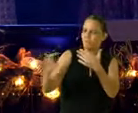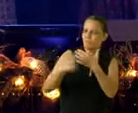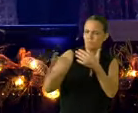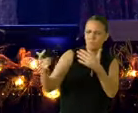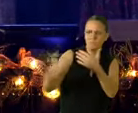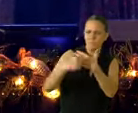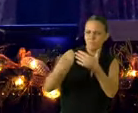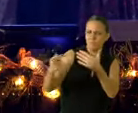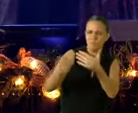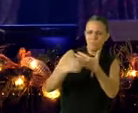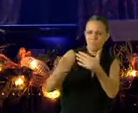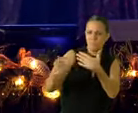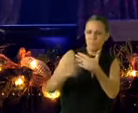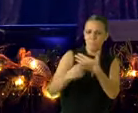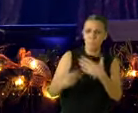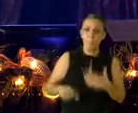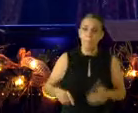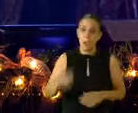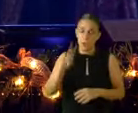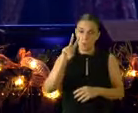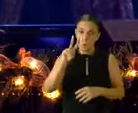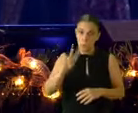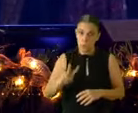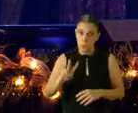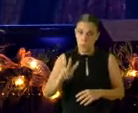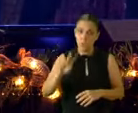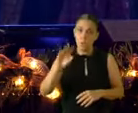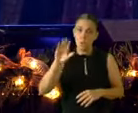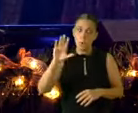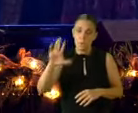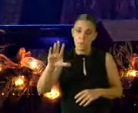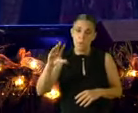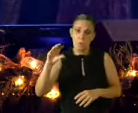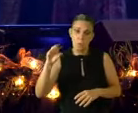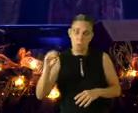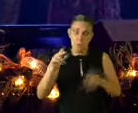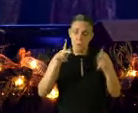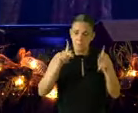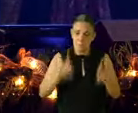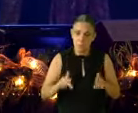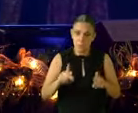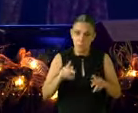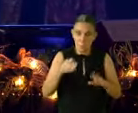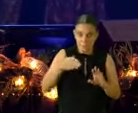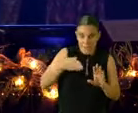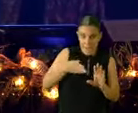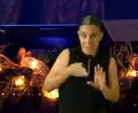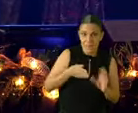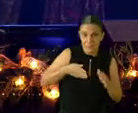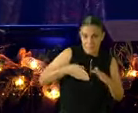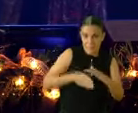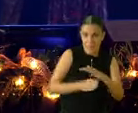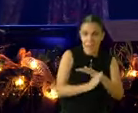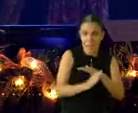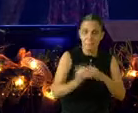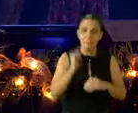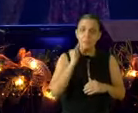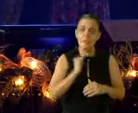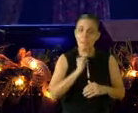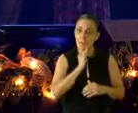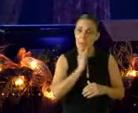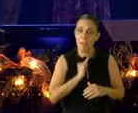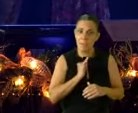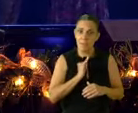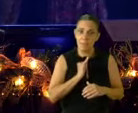personas a entrar en Israel. Israel estaba bloqueado completamente. Es uno de los países que ha tenido más restricciones referente al